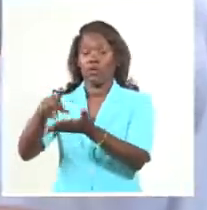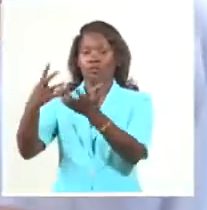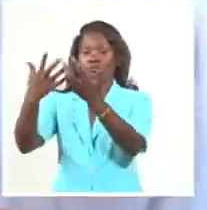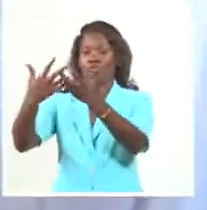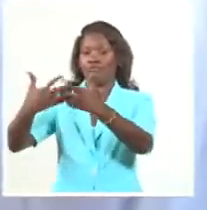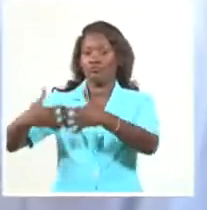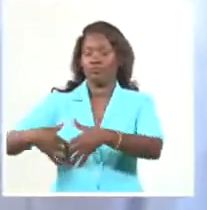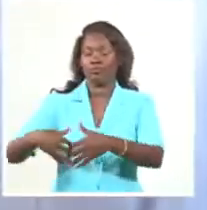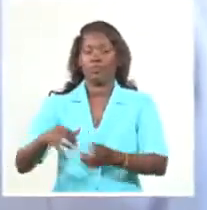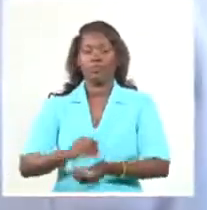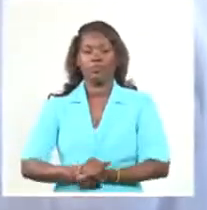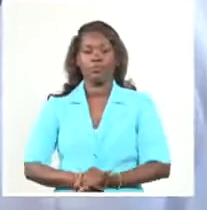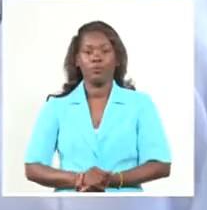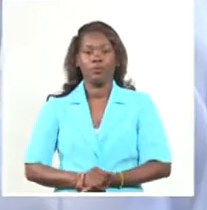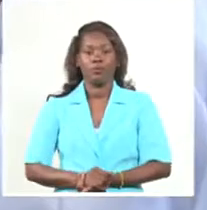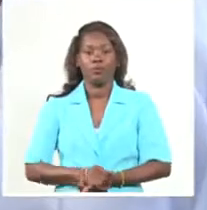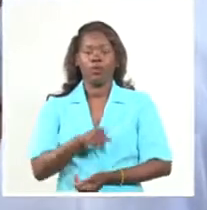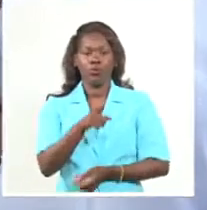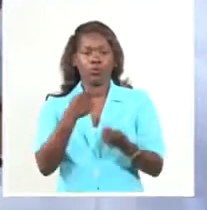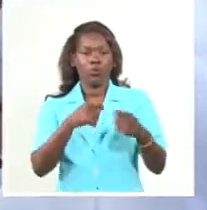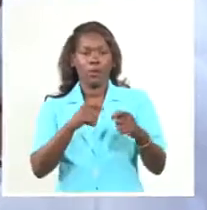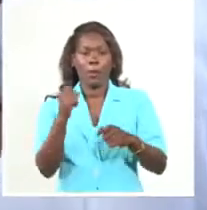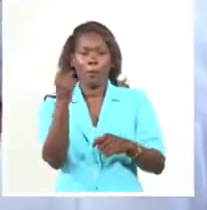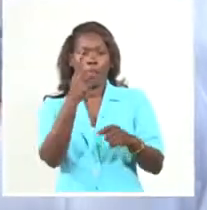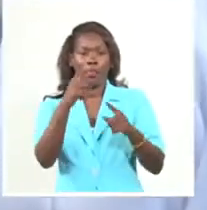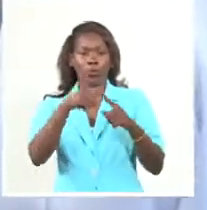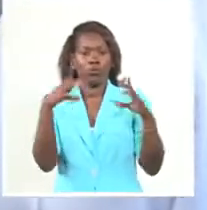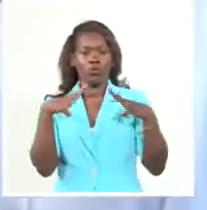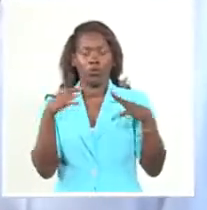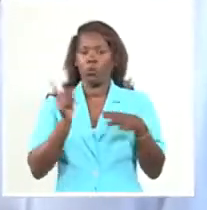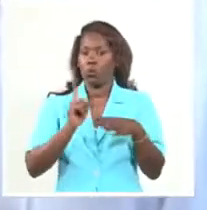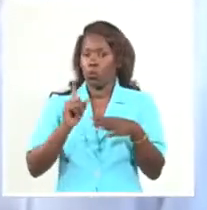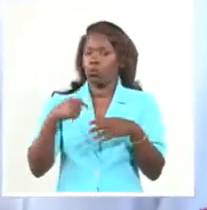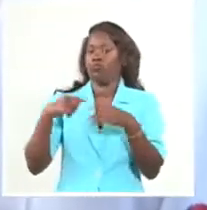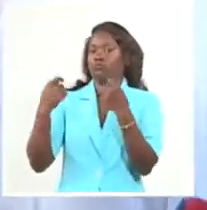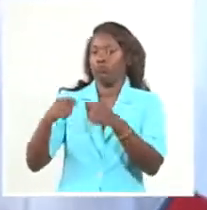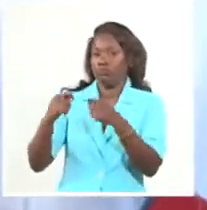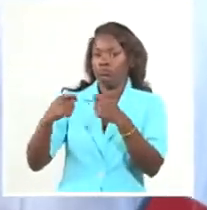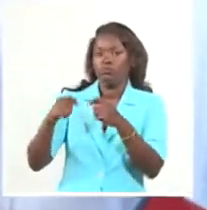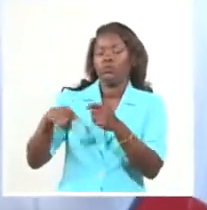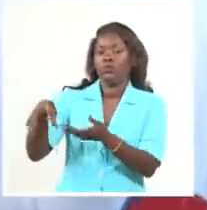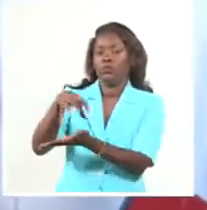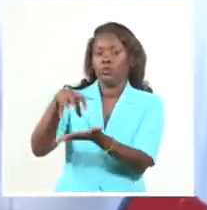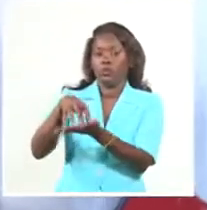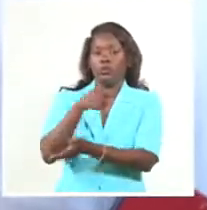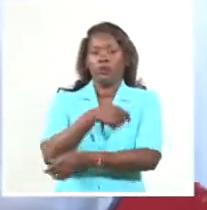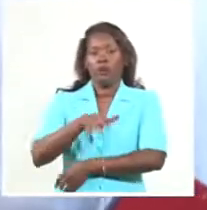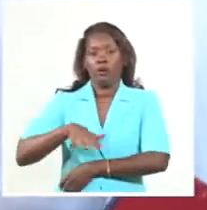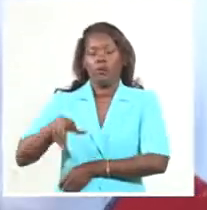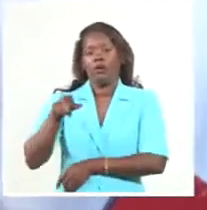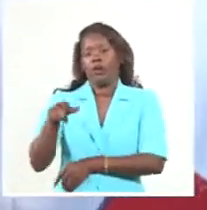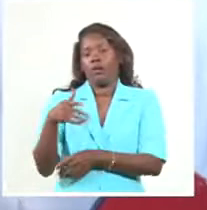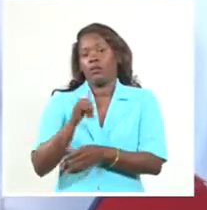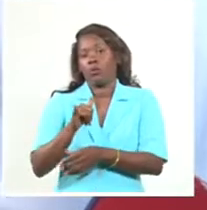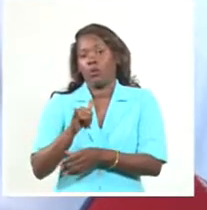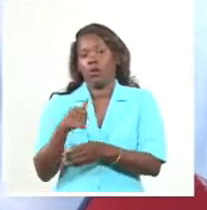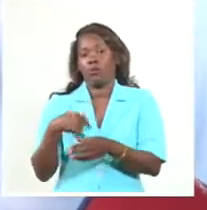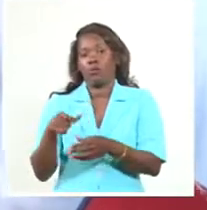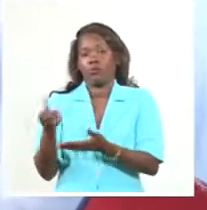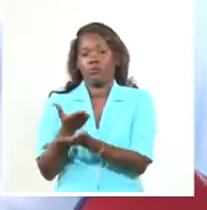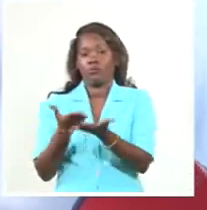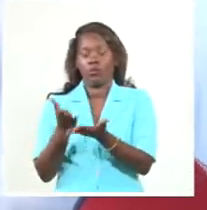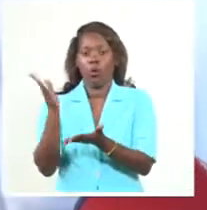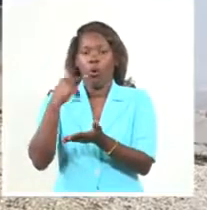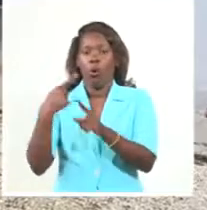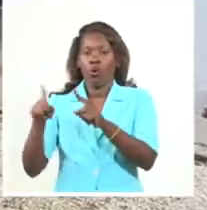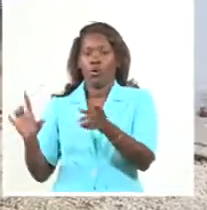estás vendiendo fundamentalmente al turismo, vendes también moneda nacional. No, un punto de venta moneda ¿Tienes nacional. ¿Tienes un punto de venta tuyo? Sí, a donde estoy produciendo hoy. Sin intermediario. En pequeña,